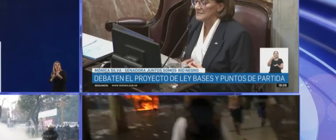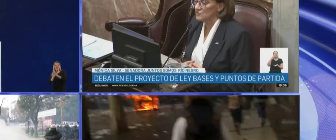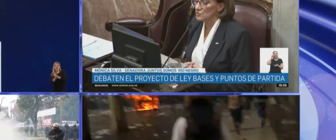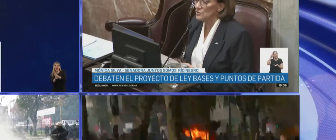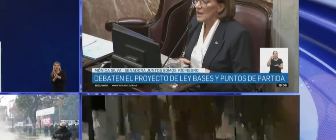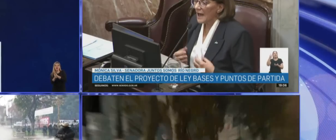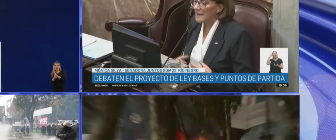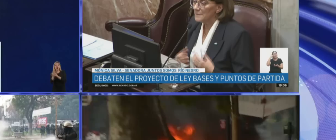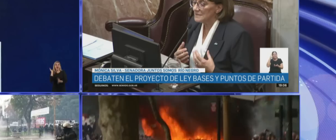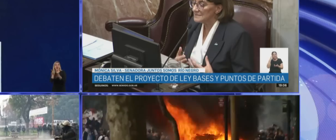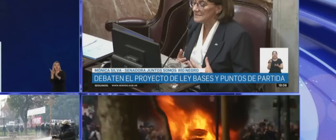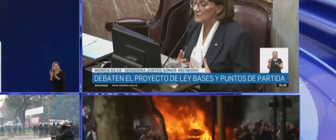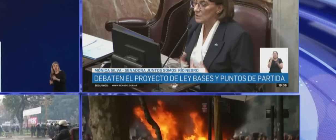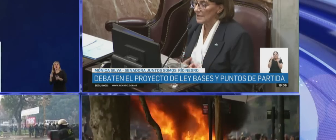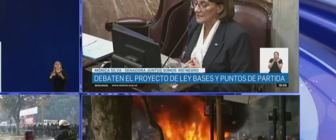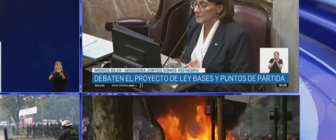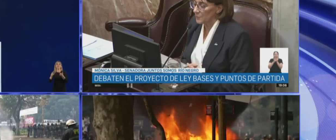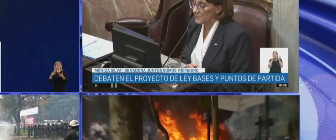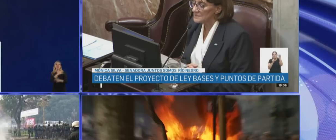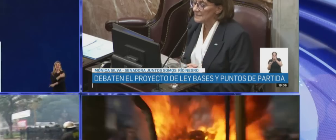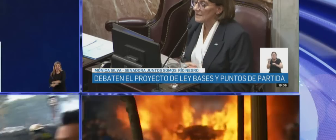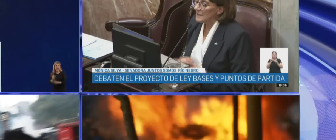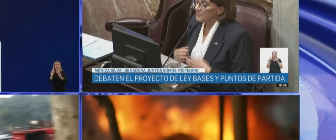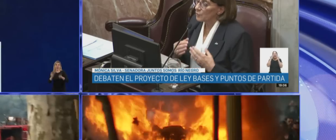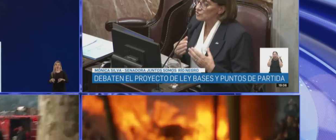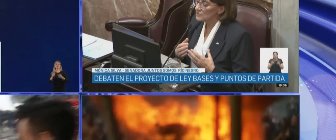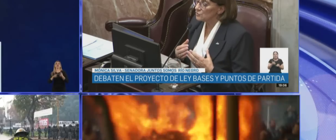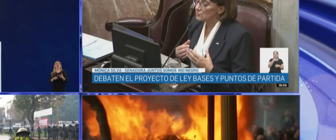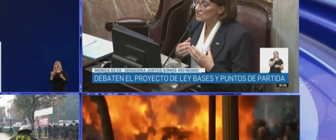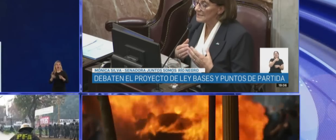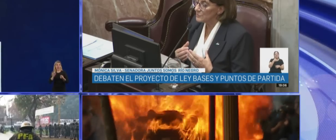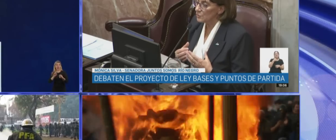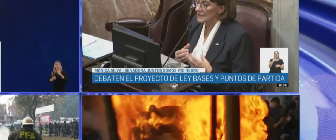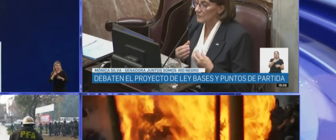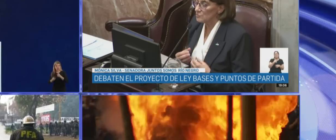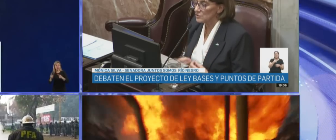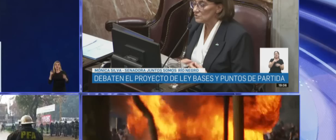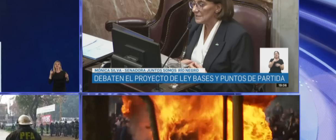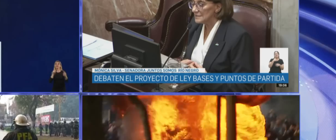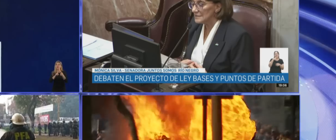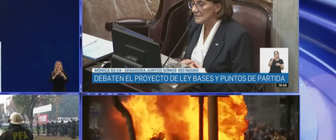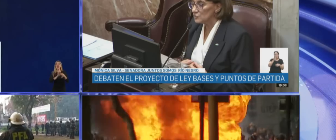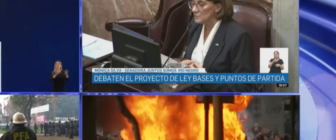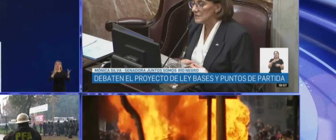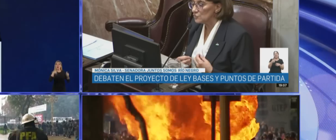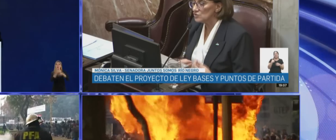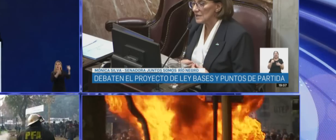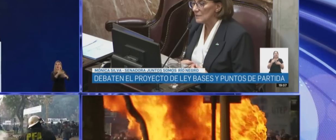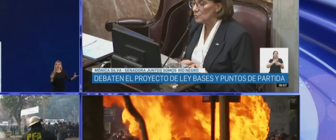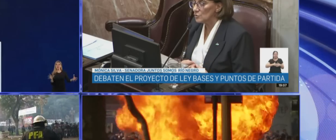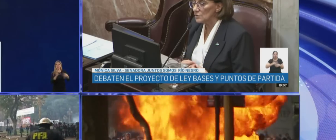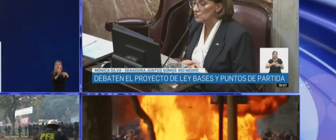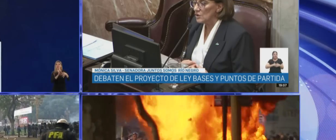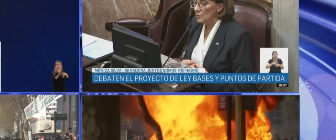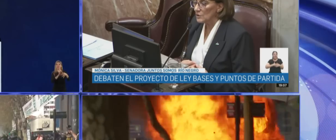entre represión y miseria por un lado, y por el contrario hay una relación probada entre libertad y prosperidad. Y las